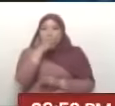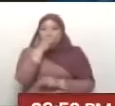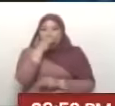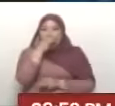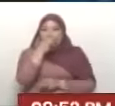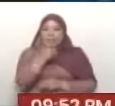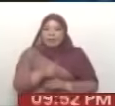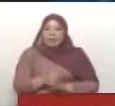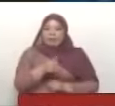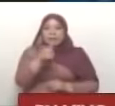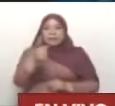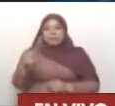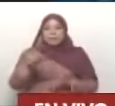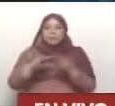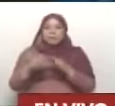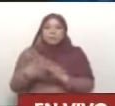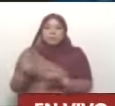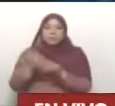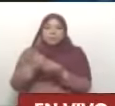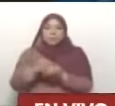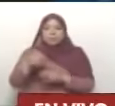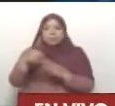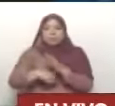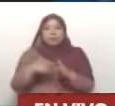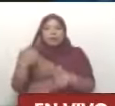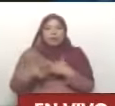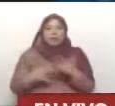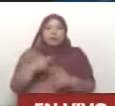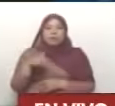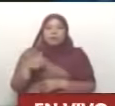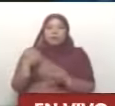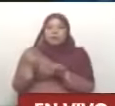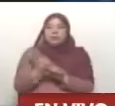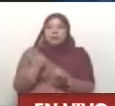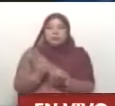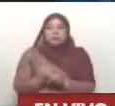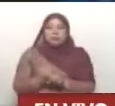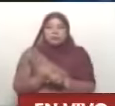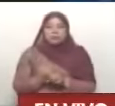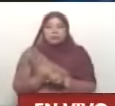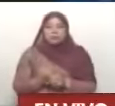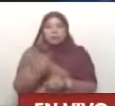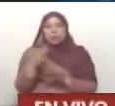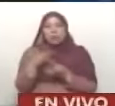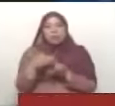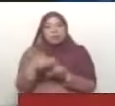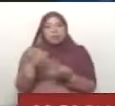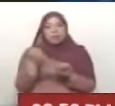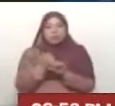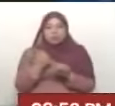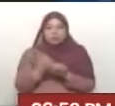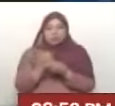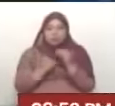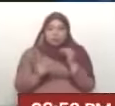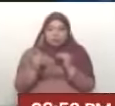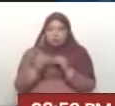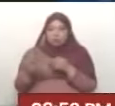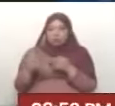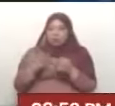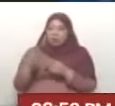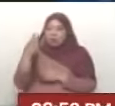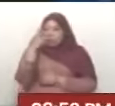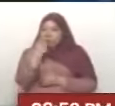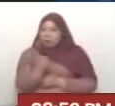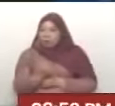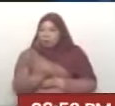nacional. Cada comunidad representa un foco donde actualmente se ha evidenciado una situación vinculada a la desigualdad, vinculada a la